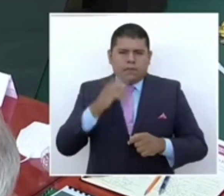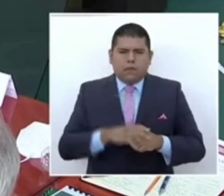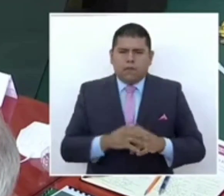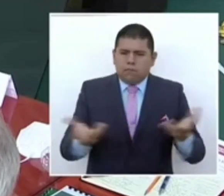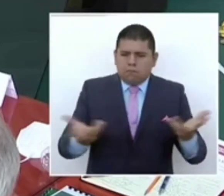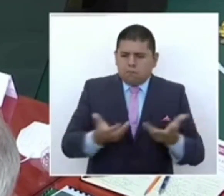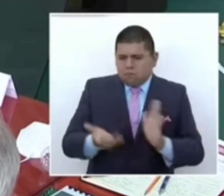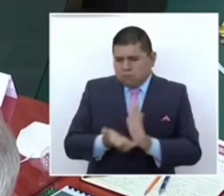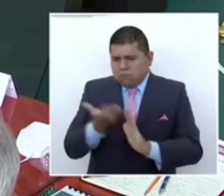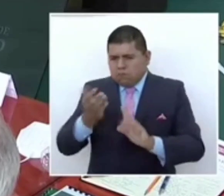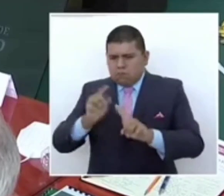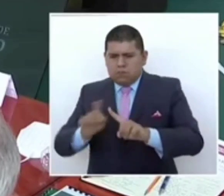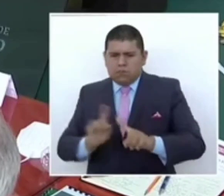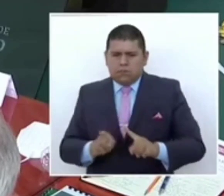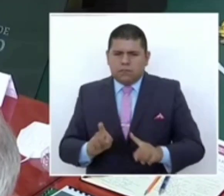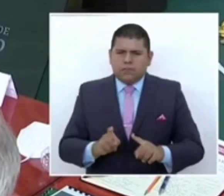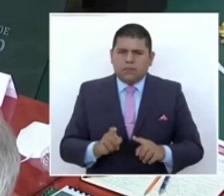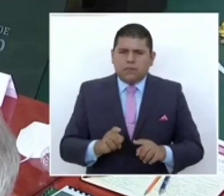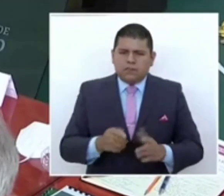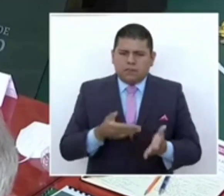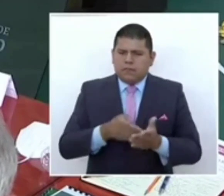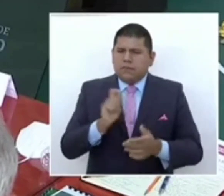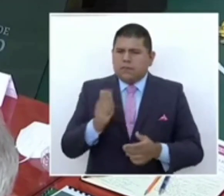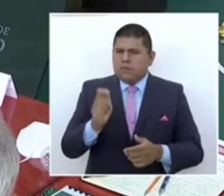que significa